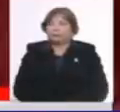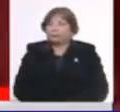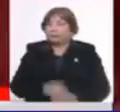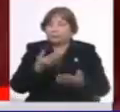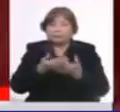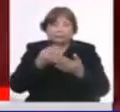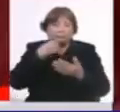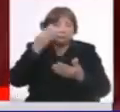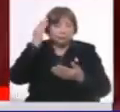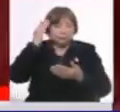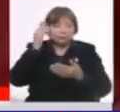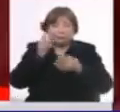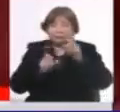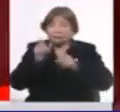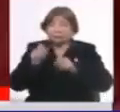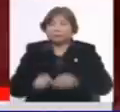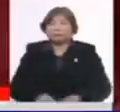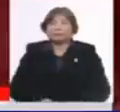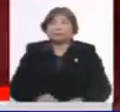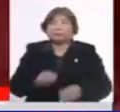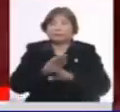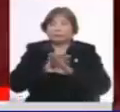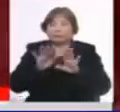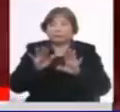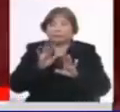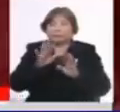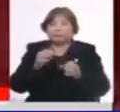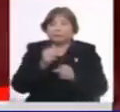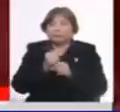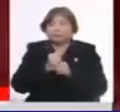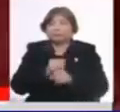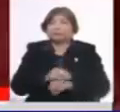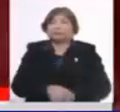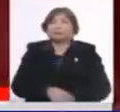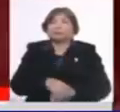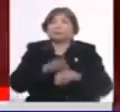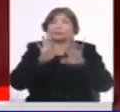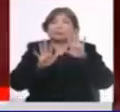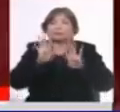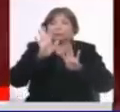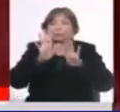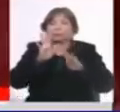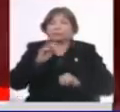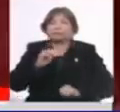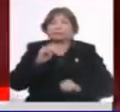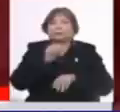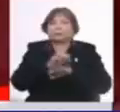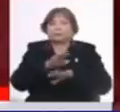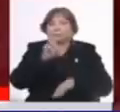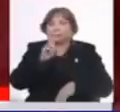Y como es de conocimiento público, terminó su gestión el 19 de julio